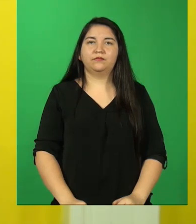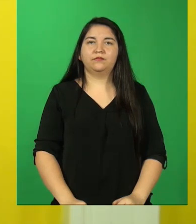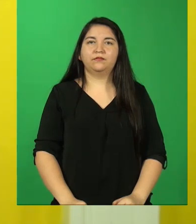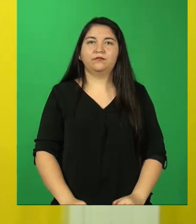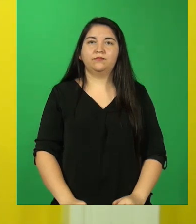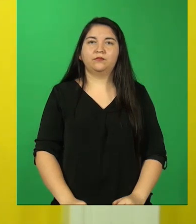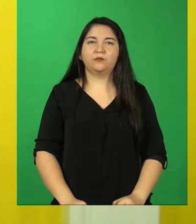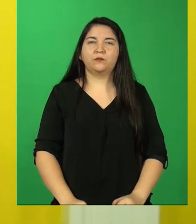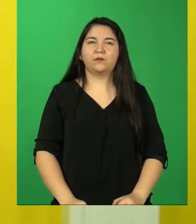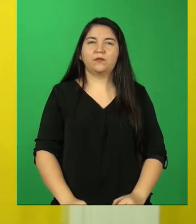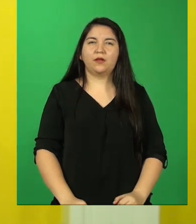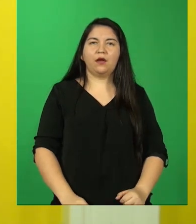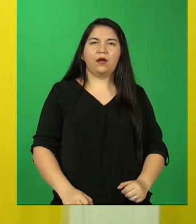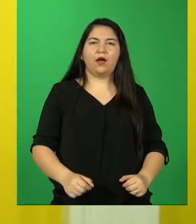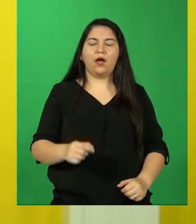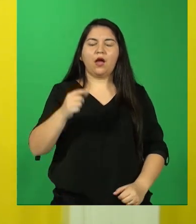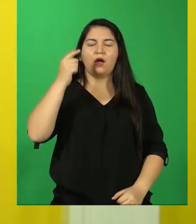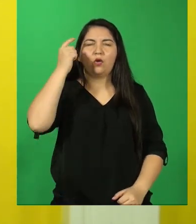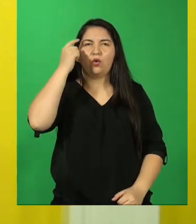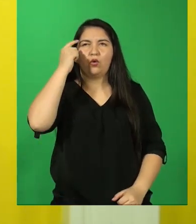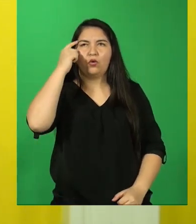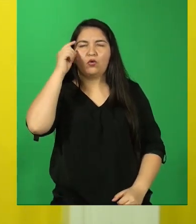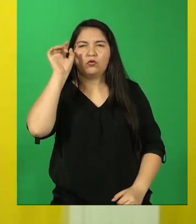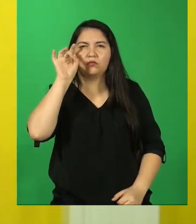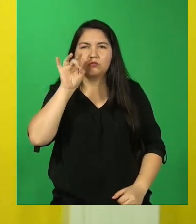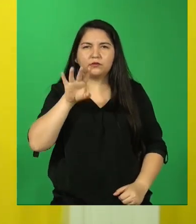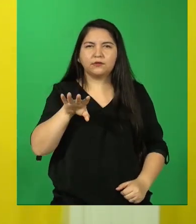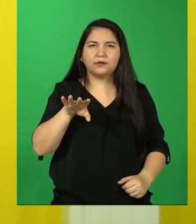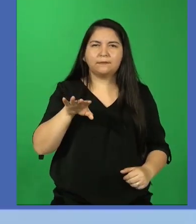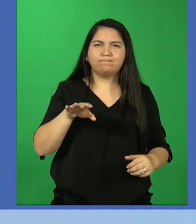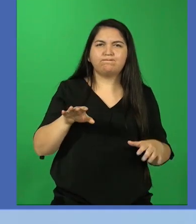Activemos nuestros conocimientos, ¿ya?